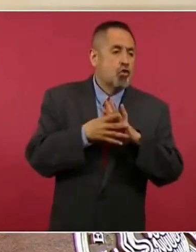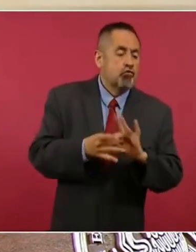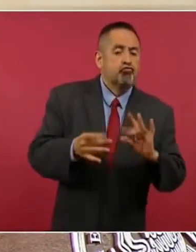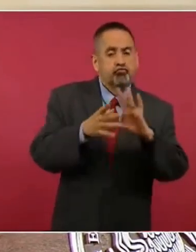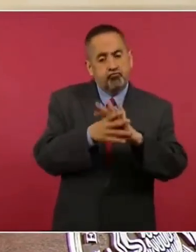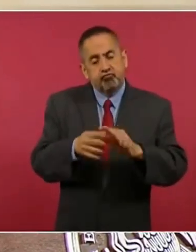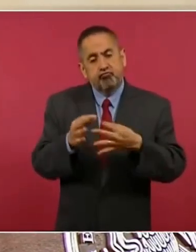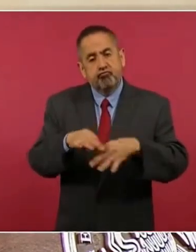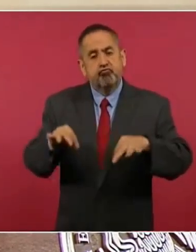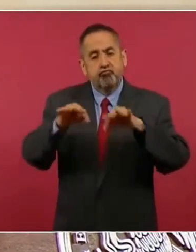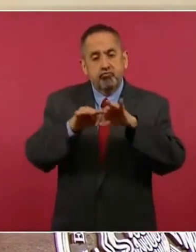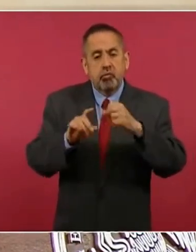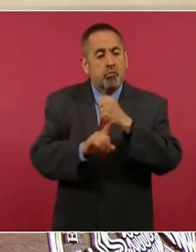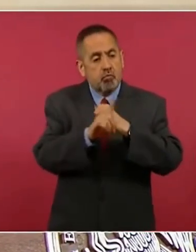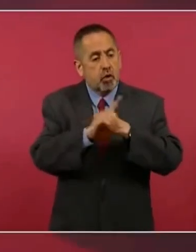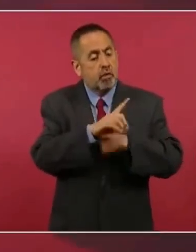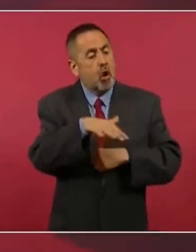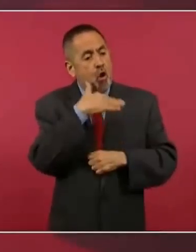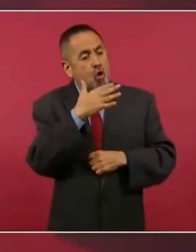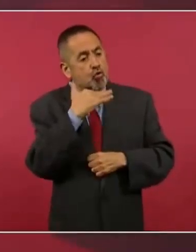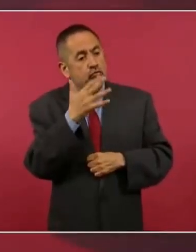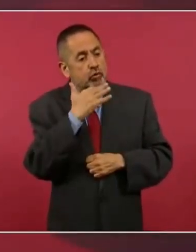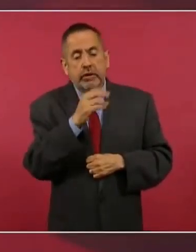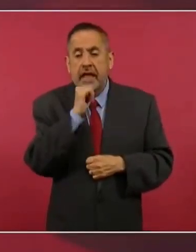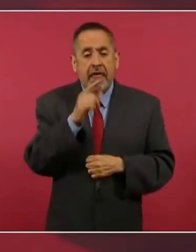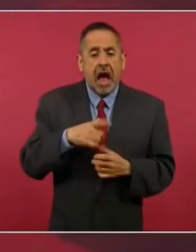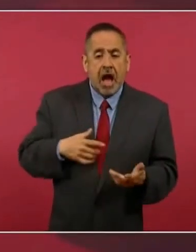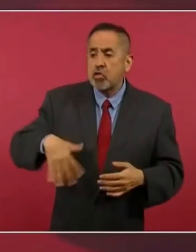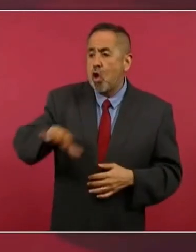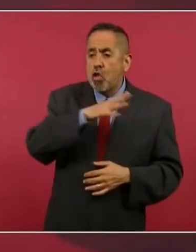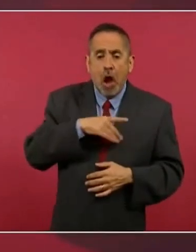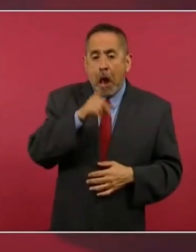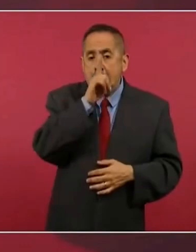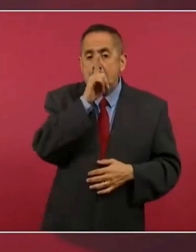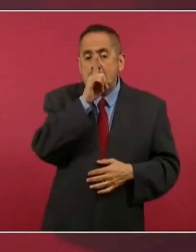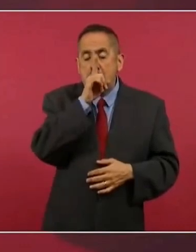hablaba del problema de la corrupción.